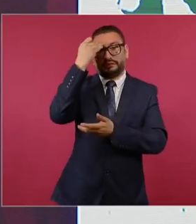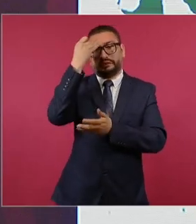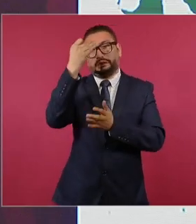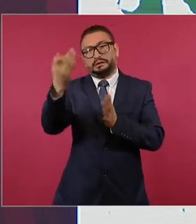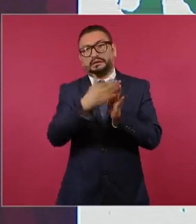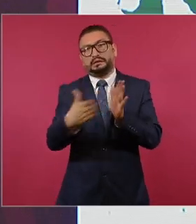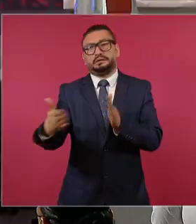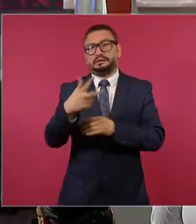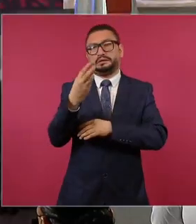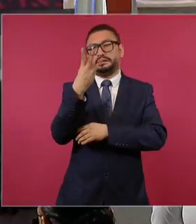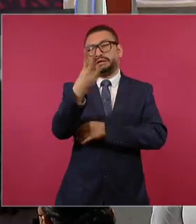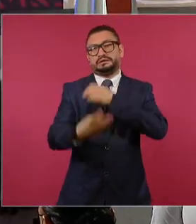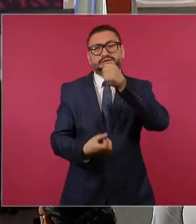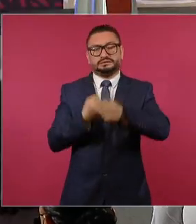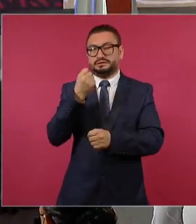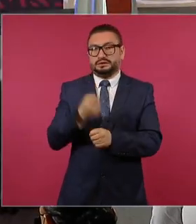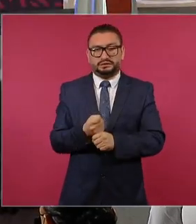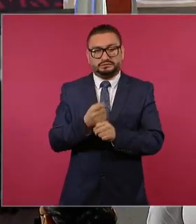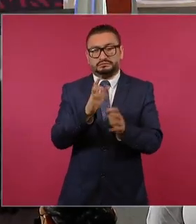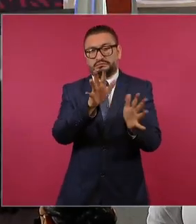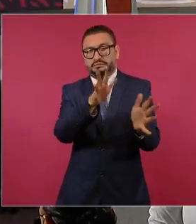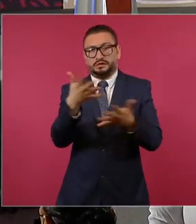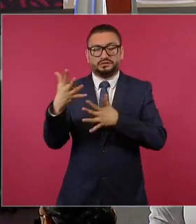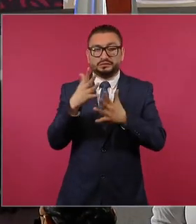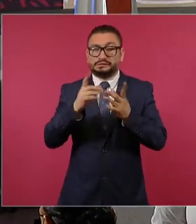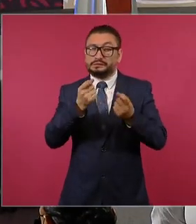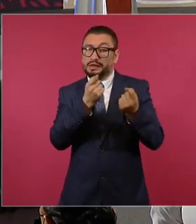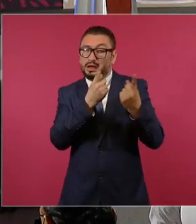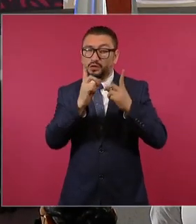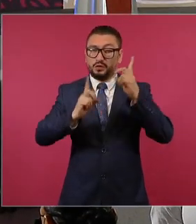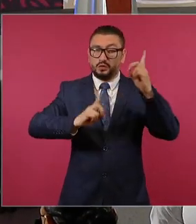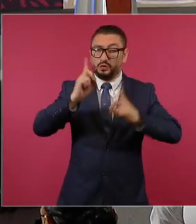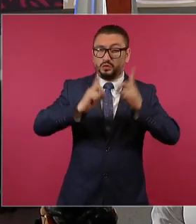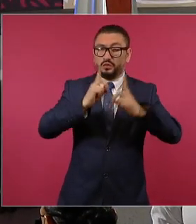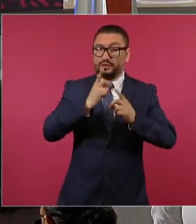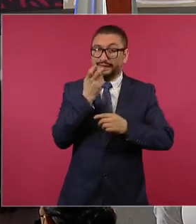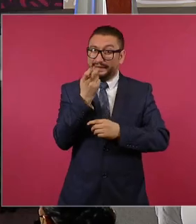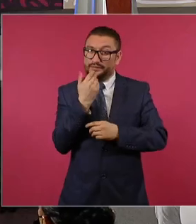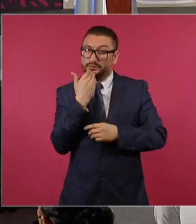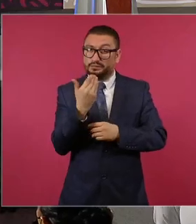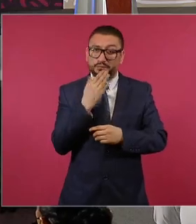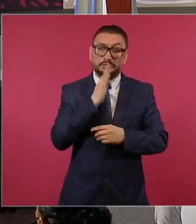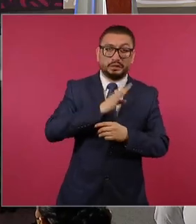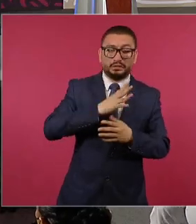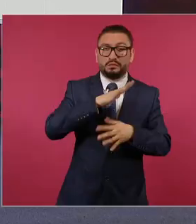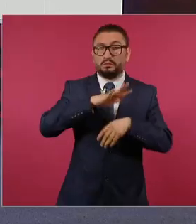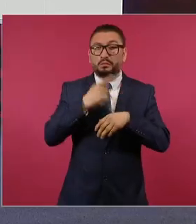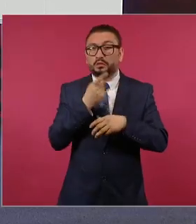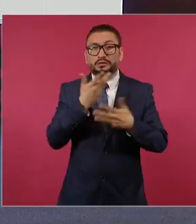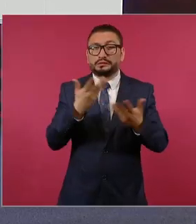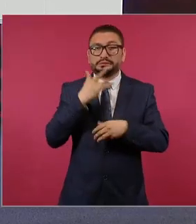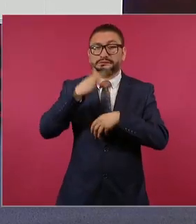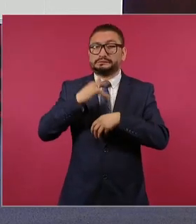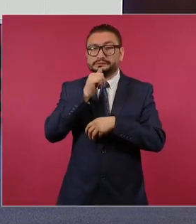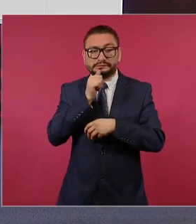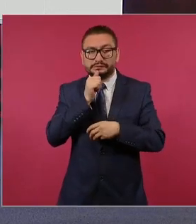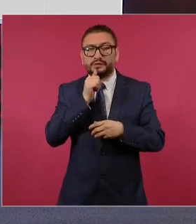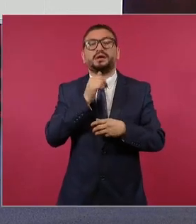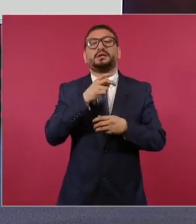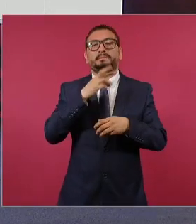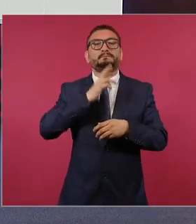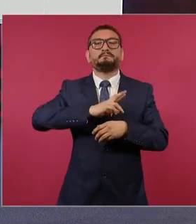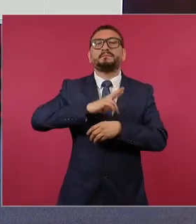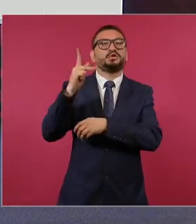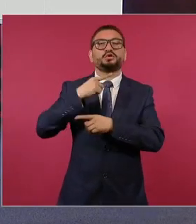lo menos unos 3 años y con ciertas dudas si el resultado hubiera sido el óptimo, porque nadie conoce mejor lo que le hace